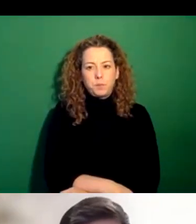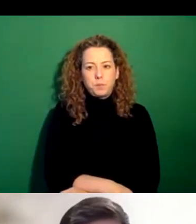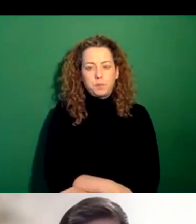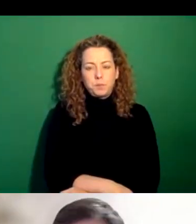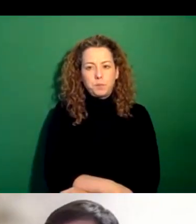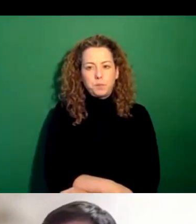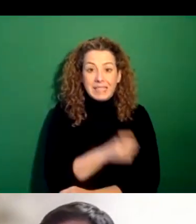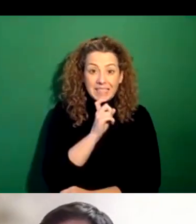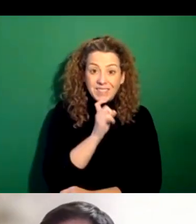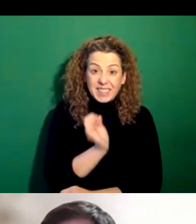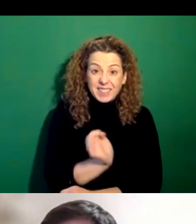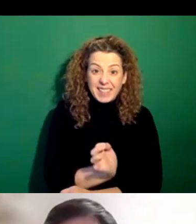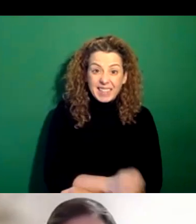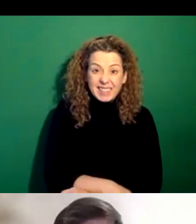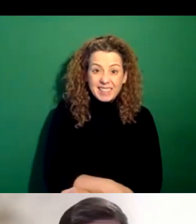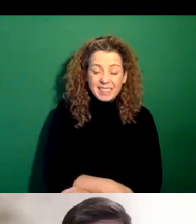Difícil, ¿no?